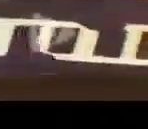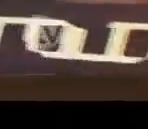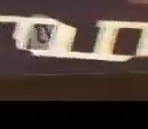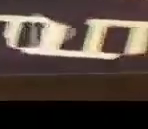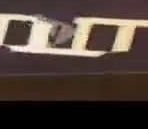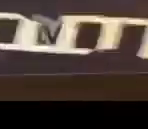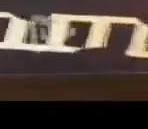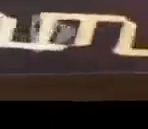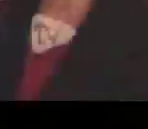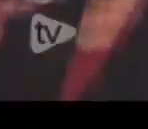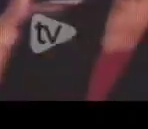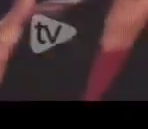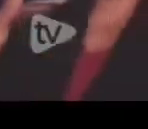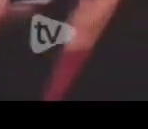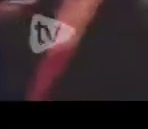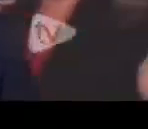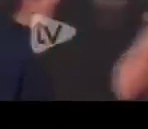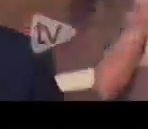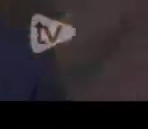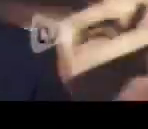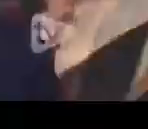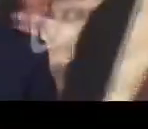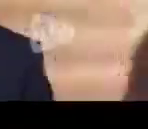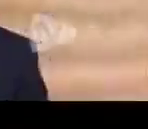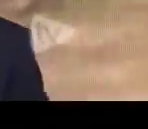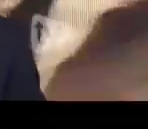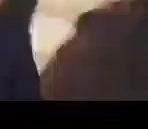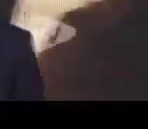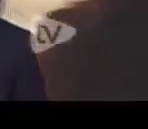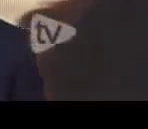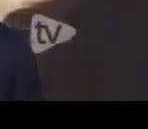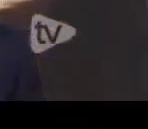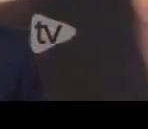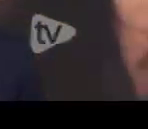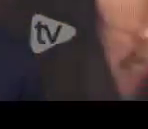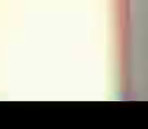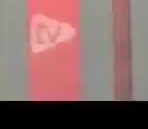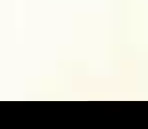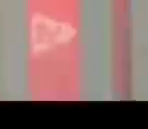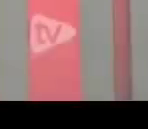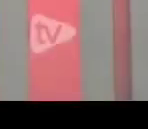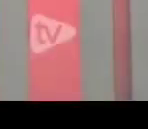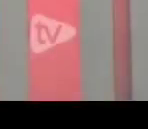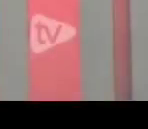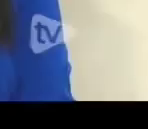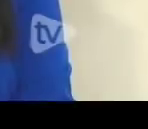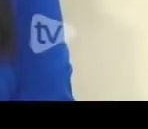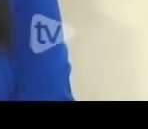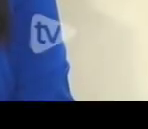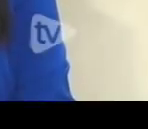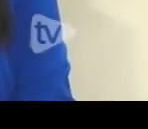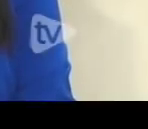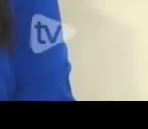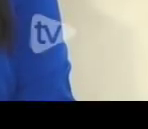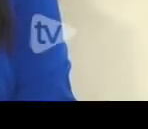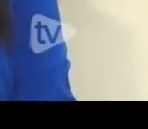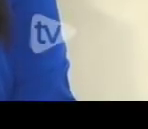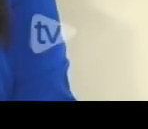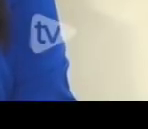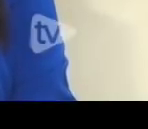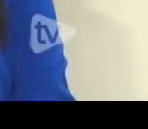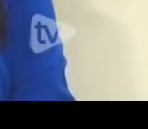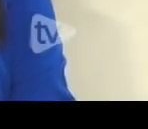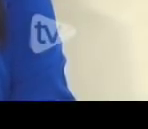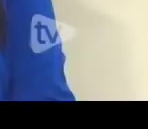Frontalidad y credibilidad son sus armas para afrontar los embates del poder. Recordarle a la gente que nosotros no somos ni jueces